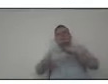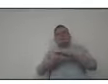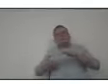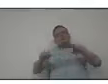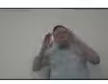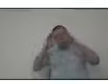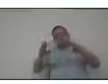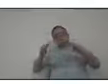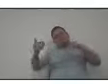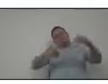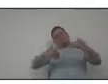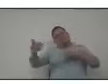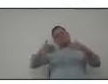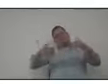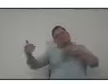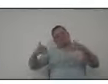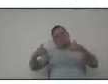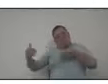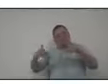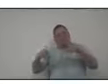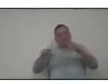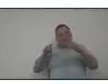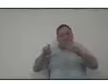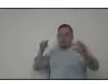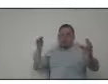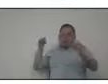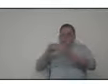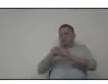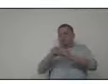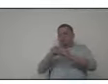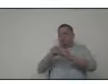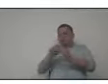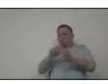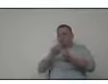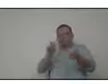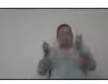al usuario y adecuamos y remodelamos,